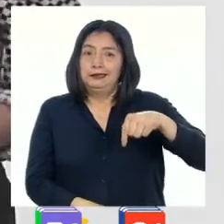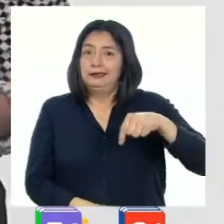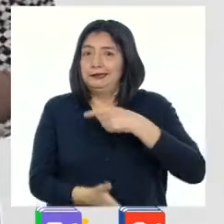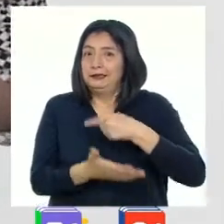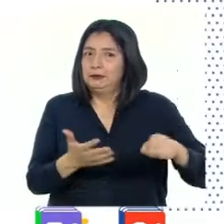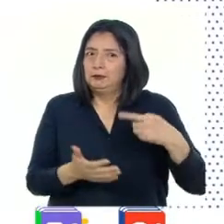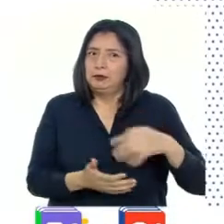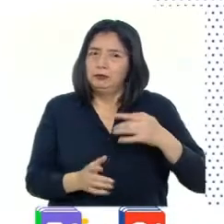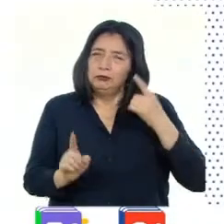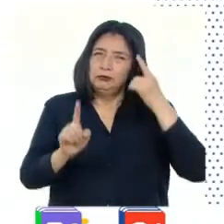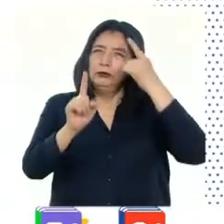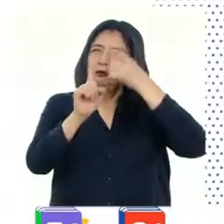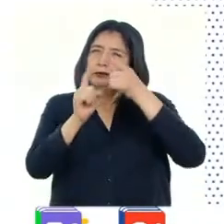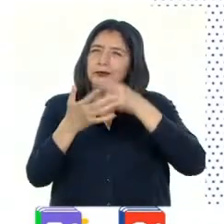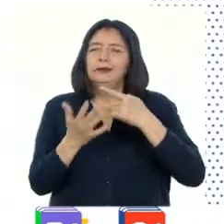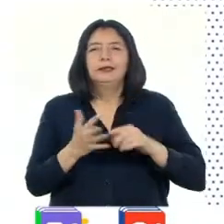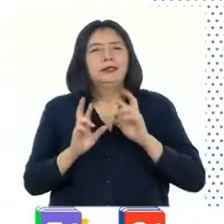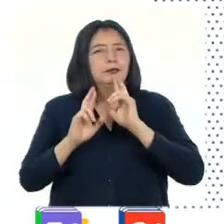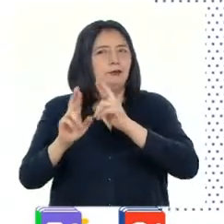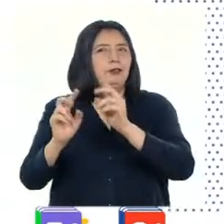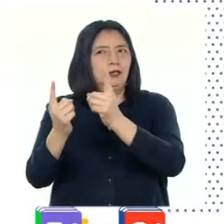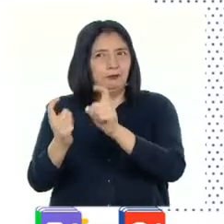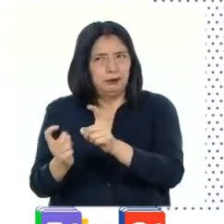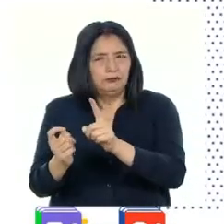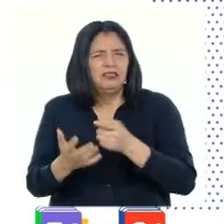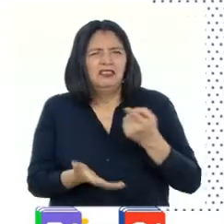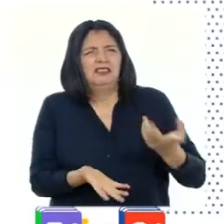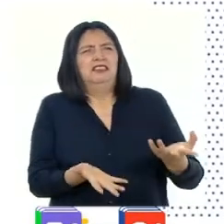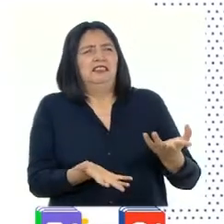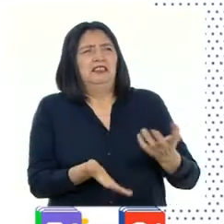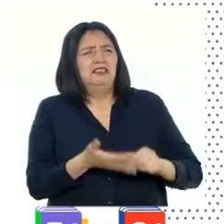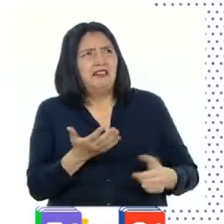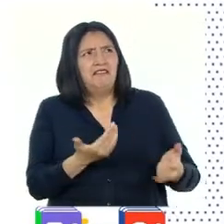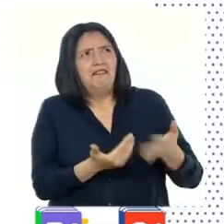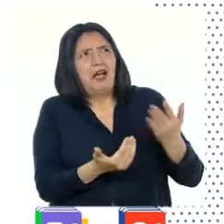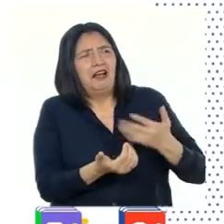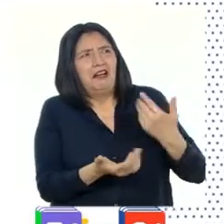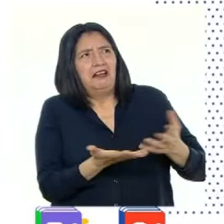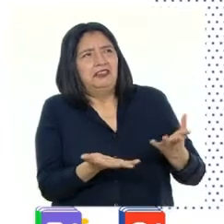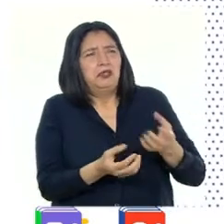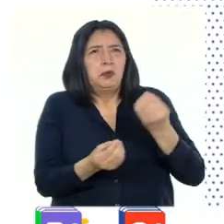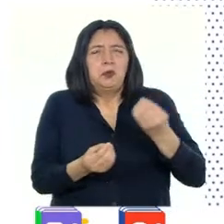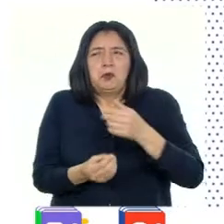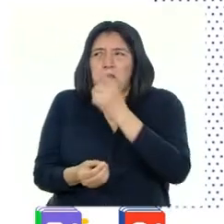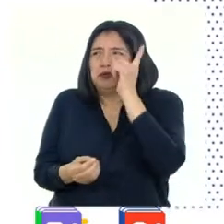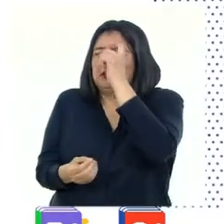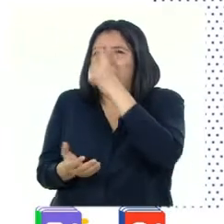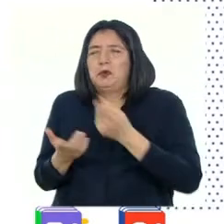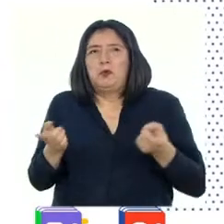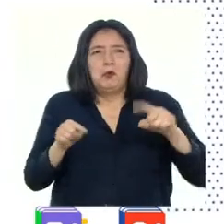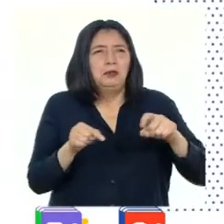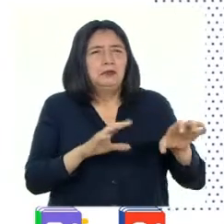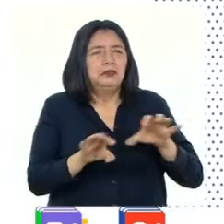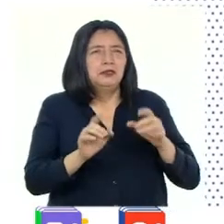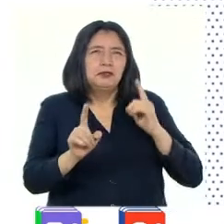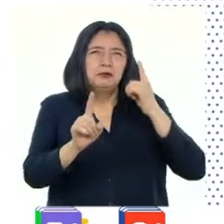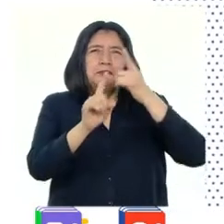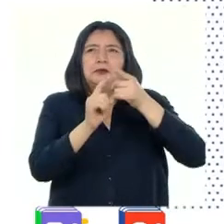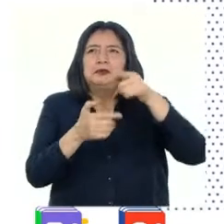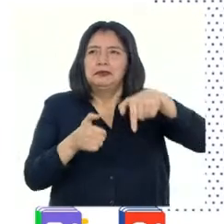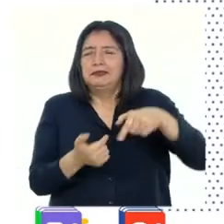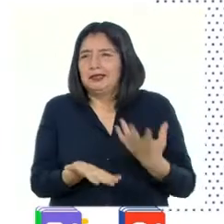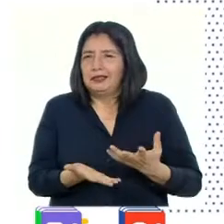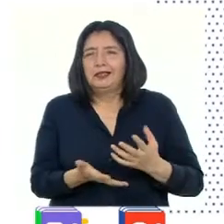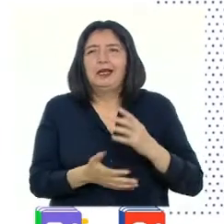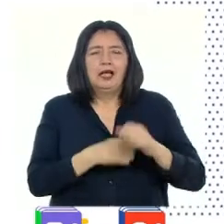semana hemos asumido el reto de responder a las preguntas ¿qué se nos hizo fácil o difícil al afrontar los desafíos del 2020? ¿De